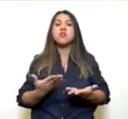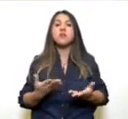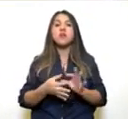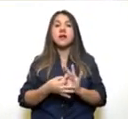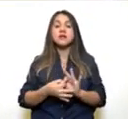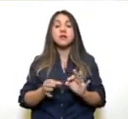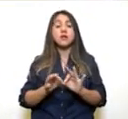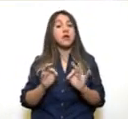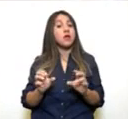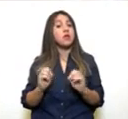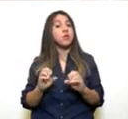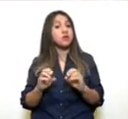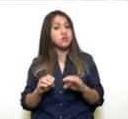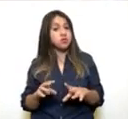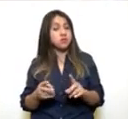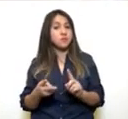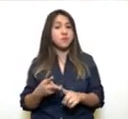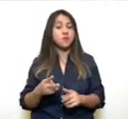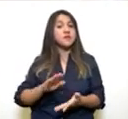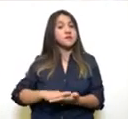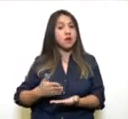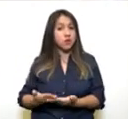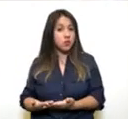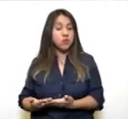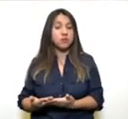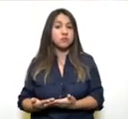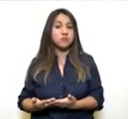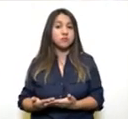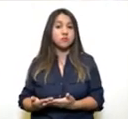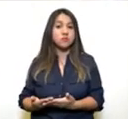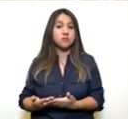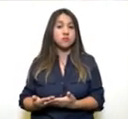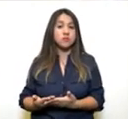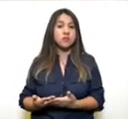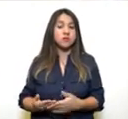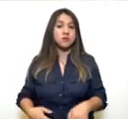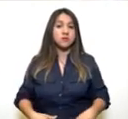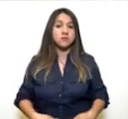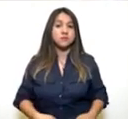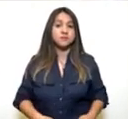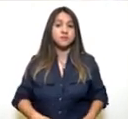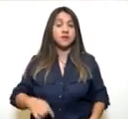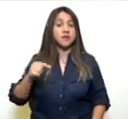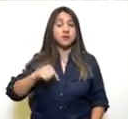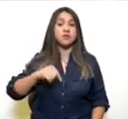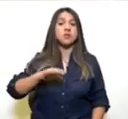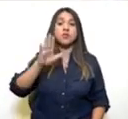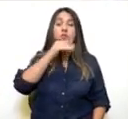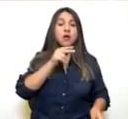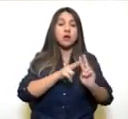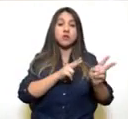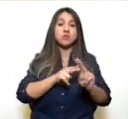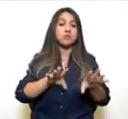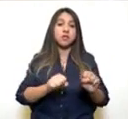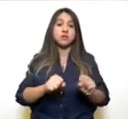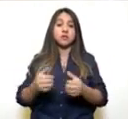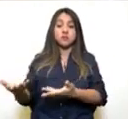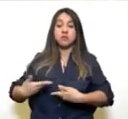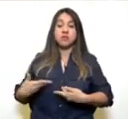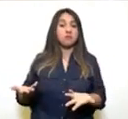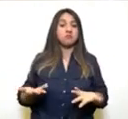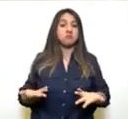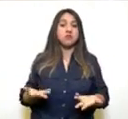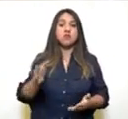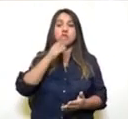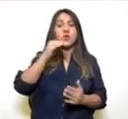educación la salud y eso idea no está resuelto no hay